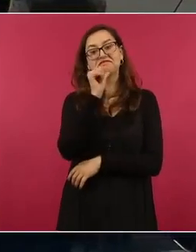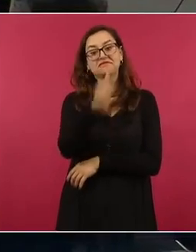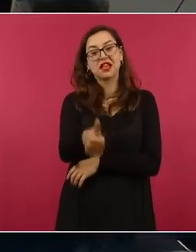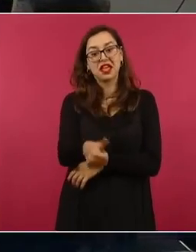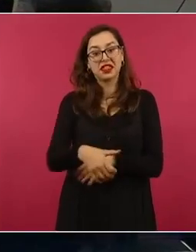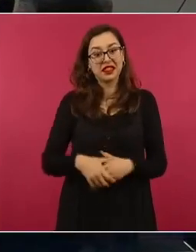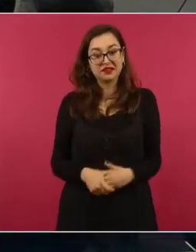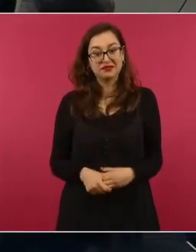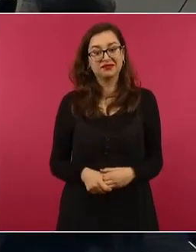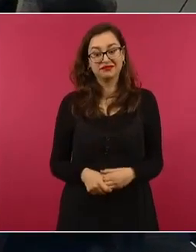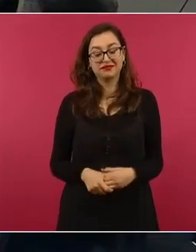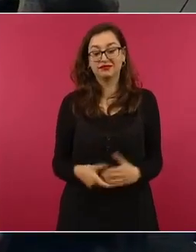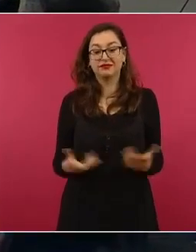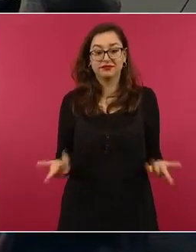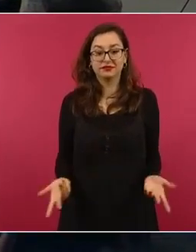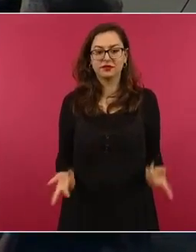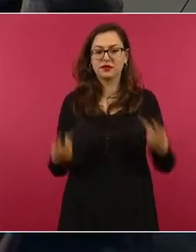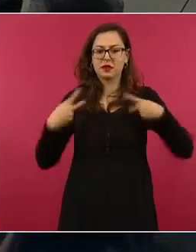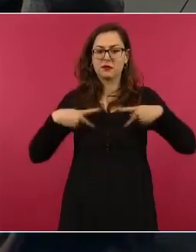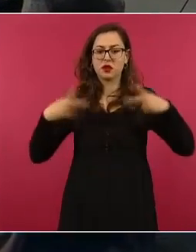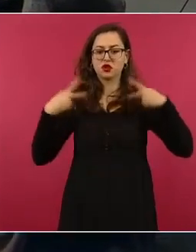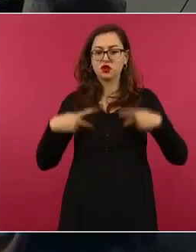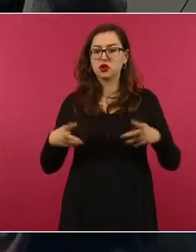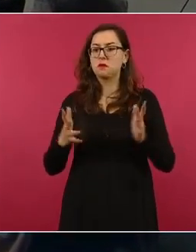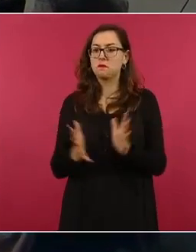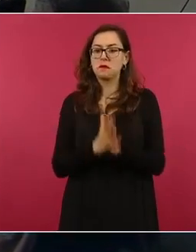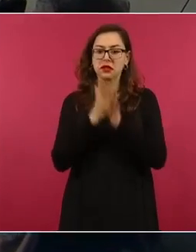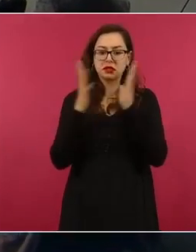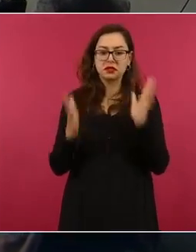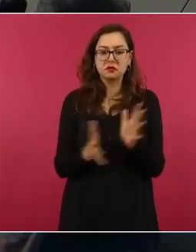porque cuando no participa la gente